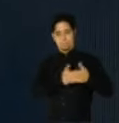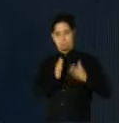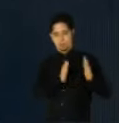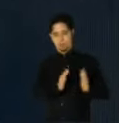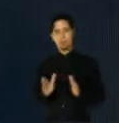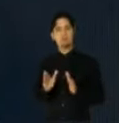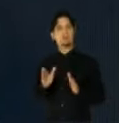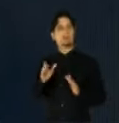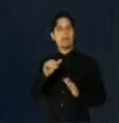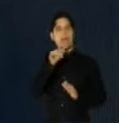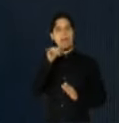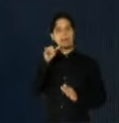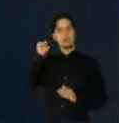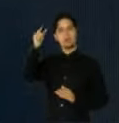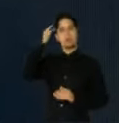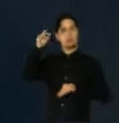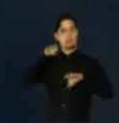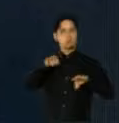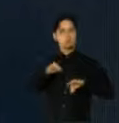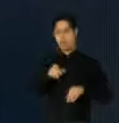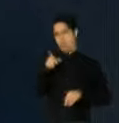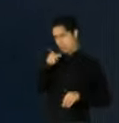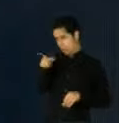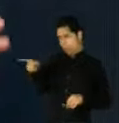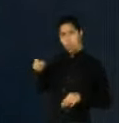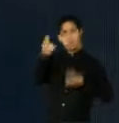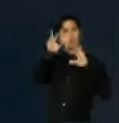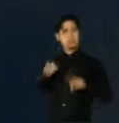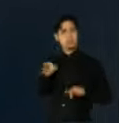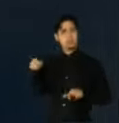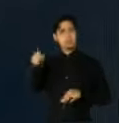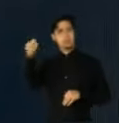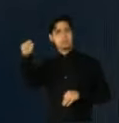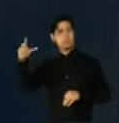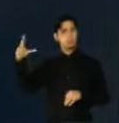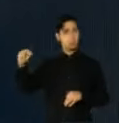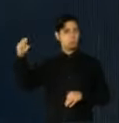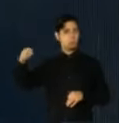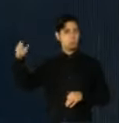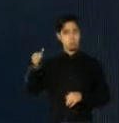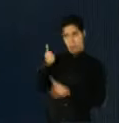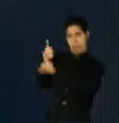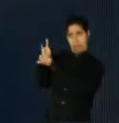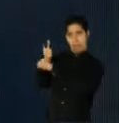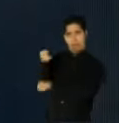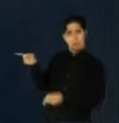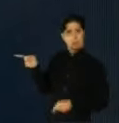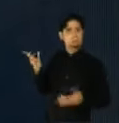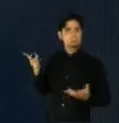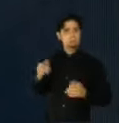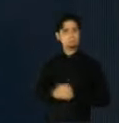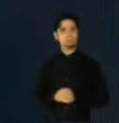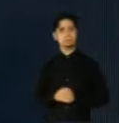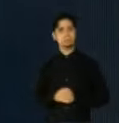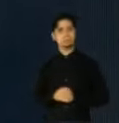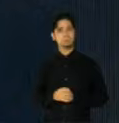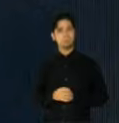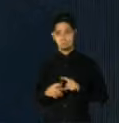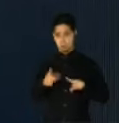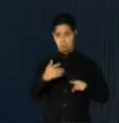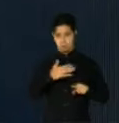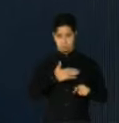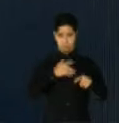ayer, son las personas que toman la decisión de decir este sí, este no, este sí, este no. Eso está fuera